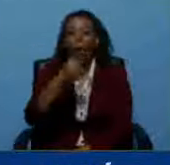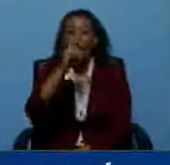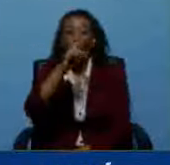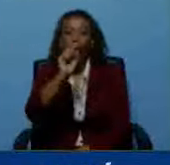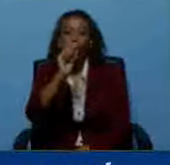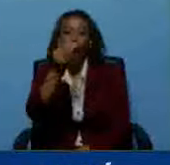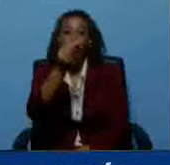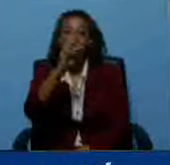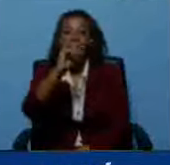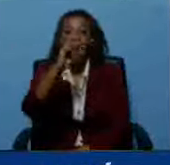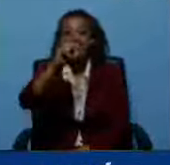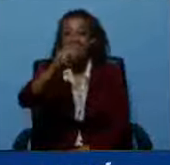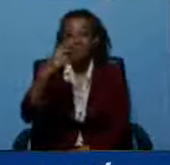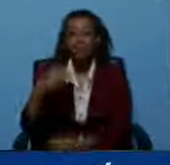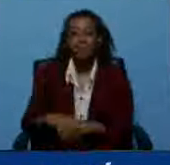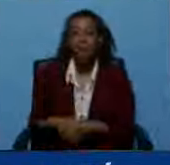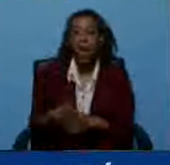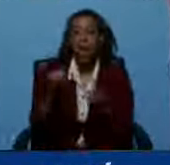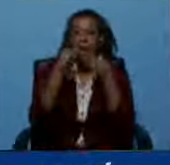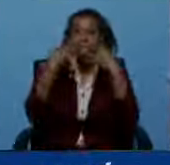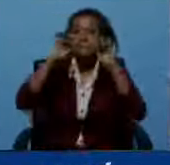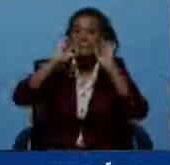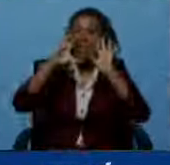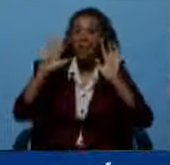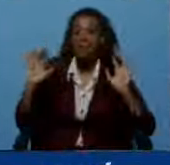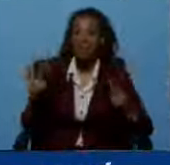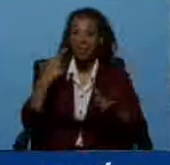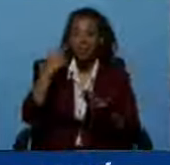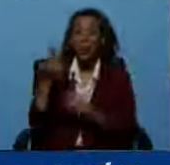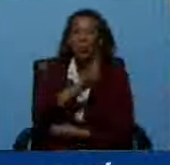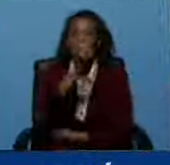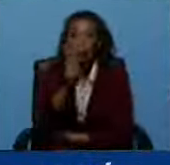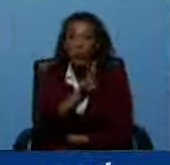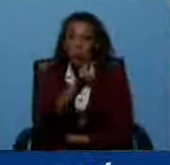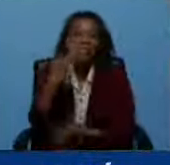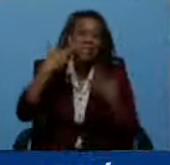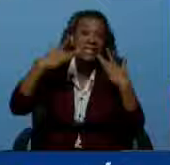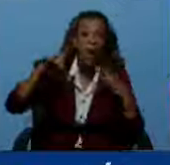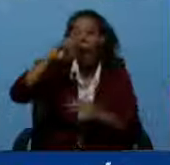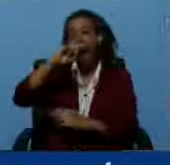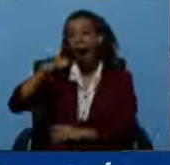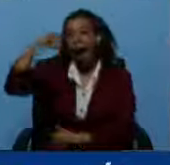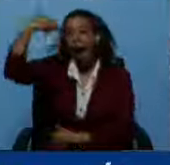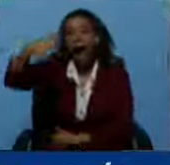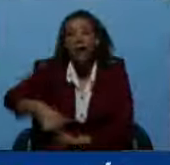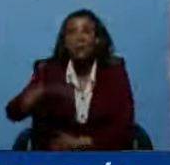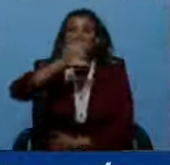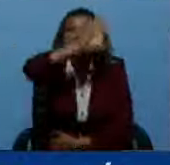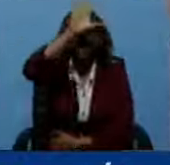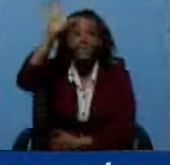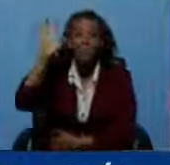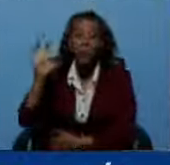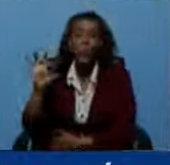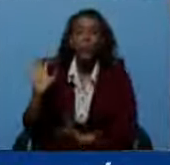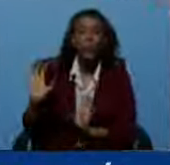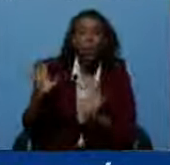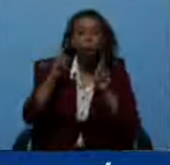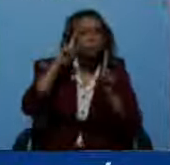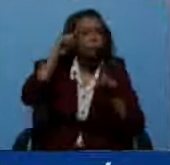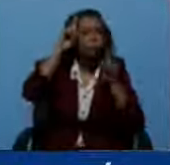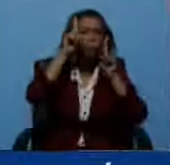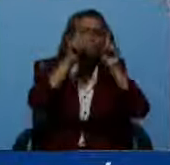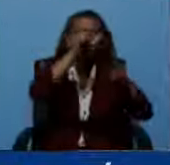directamente a algo maravilloso que se utiliza hace algunos años en varias partes del mundo para